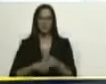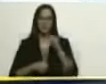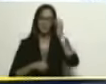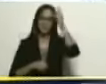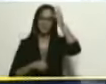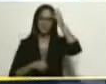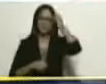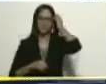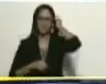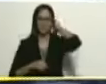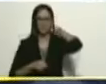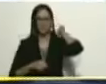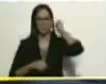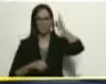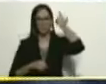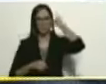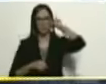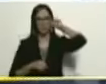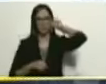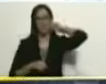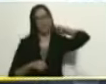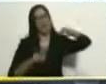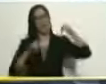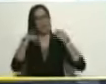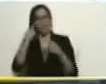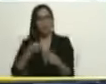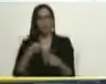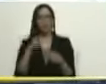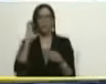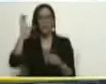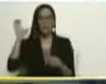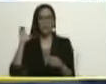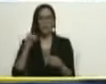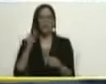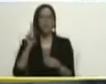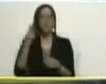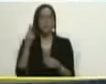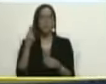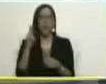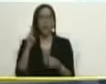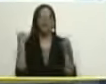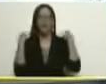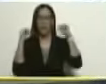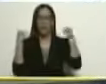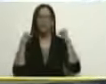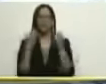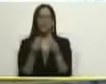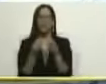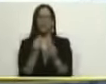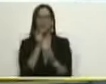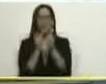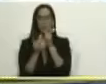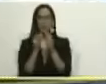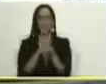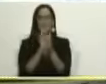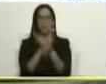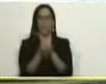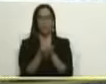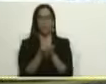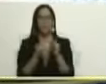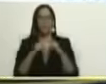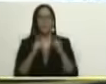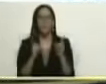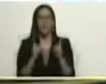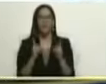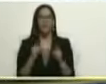otros países como Uruguay, aquí a mi lado, que también practican mucho las consultas y los referéndums. Pero sobre Venezuela se